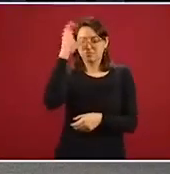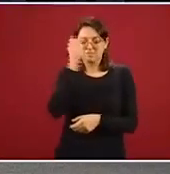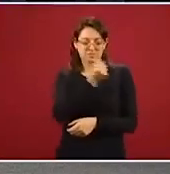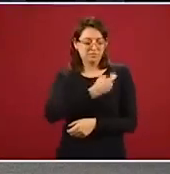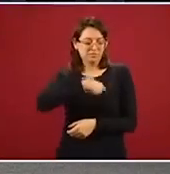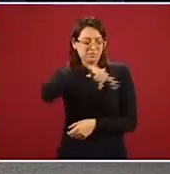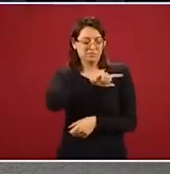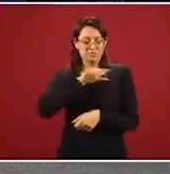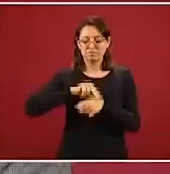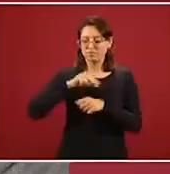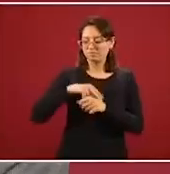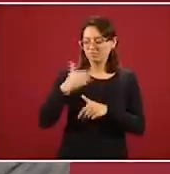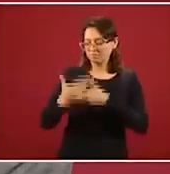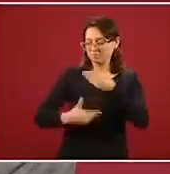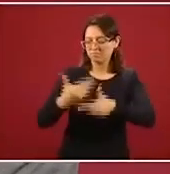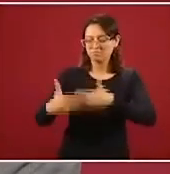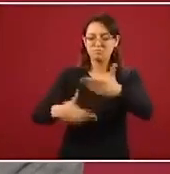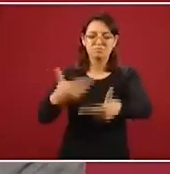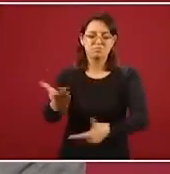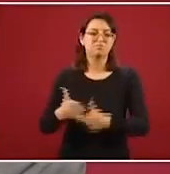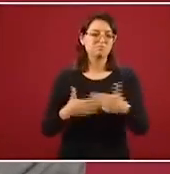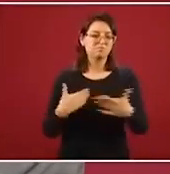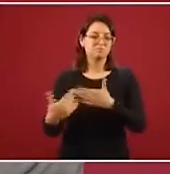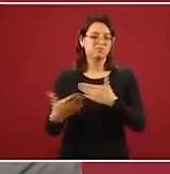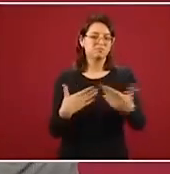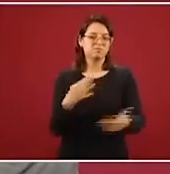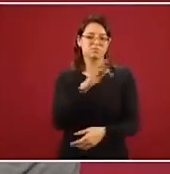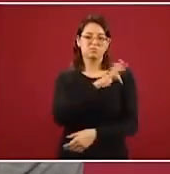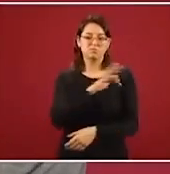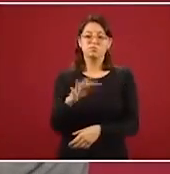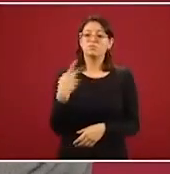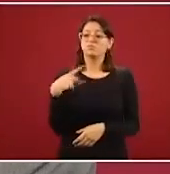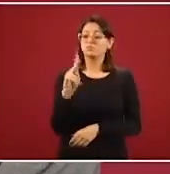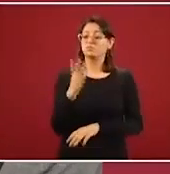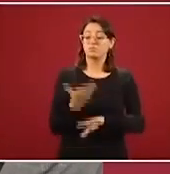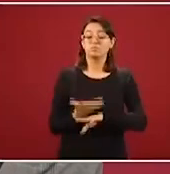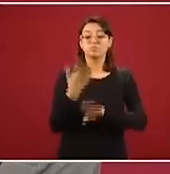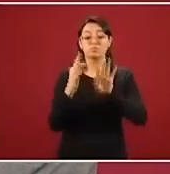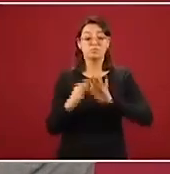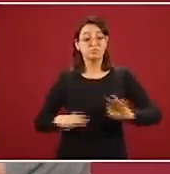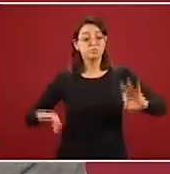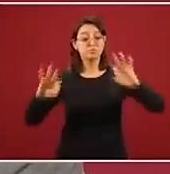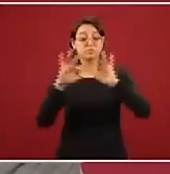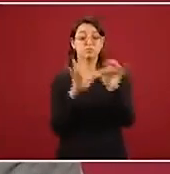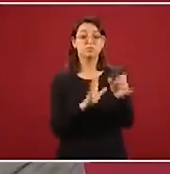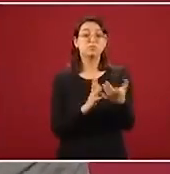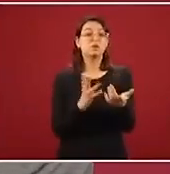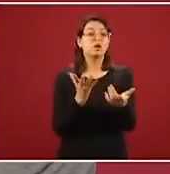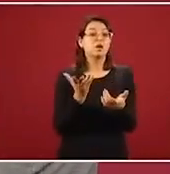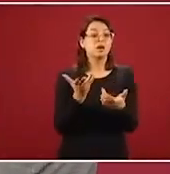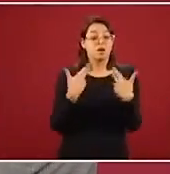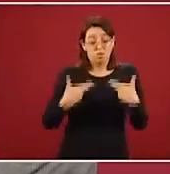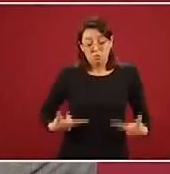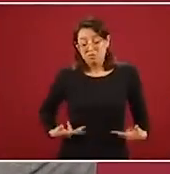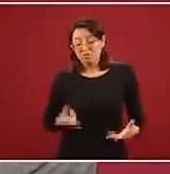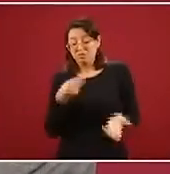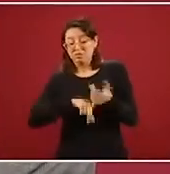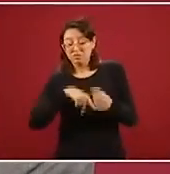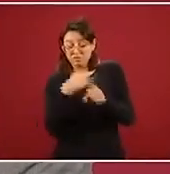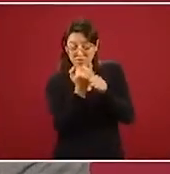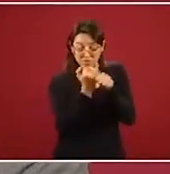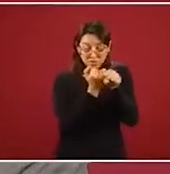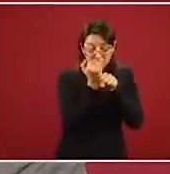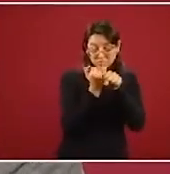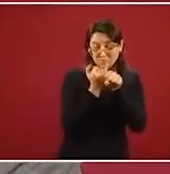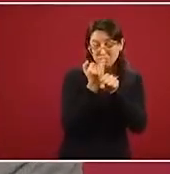ciencias médicas y de otras ciencias. Ahora, lo que sí es fundamental es que cualquier proceso de investigación